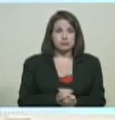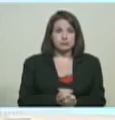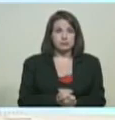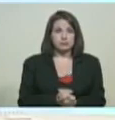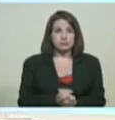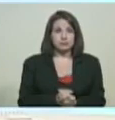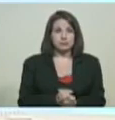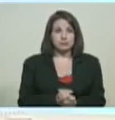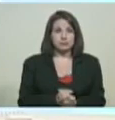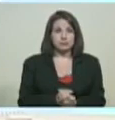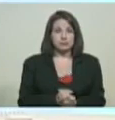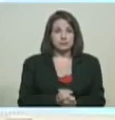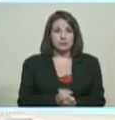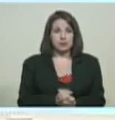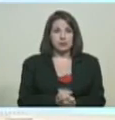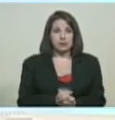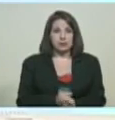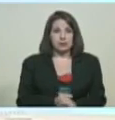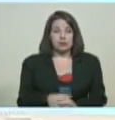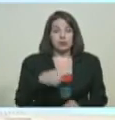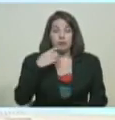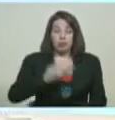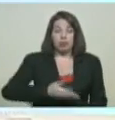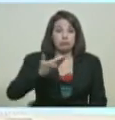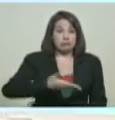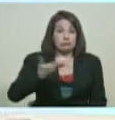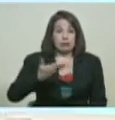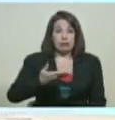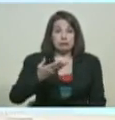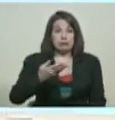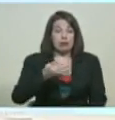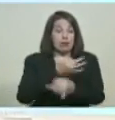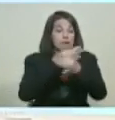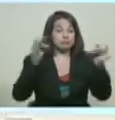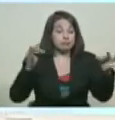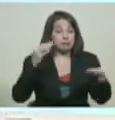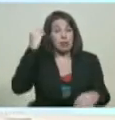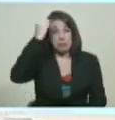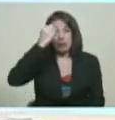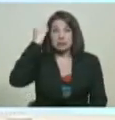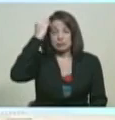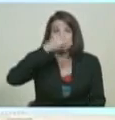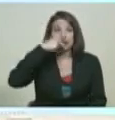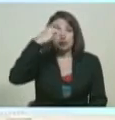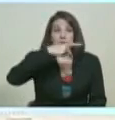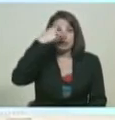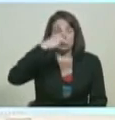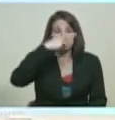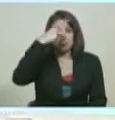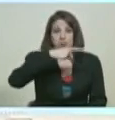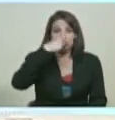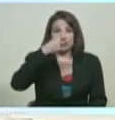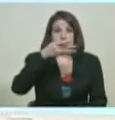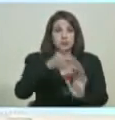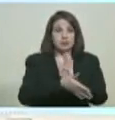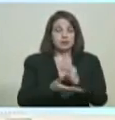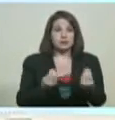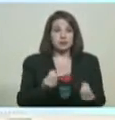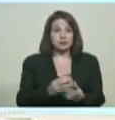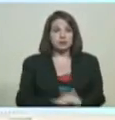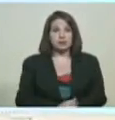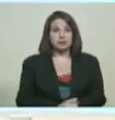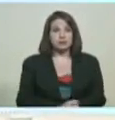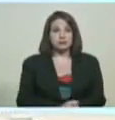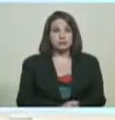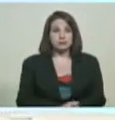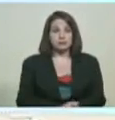creo que es muy importante la calidad del pensamiento político la calidad de la expresión de la palabra